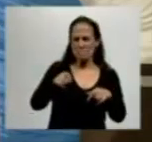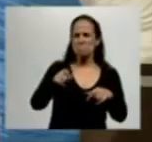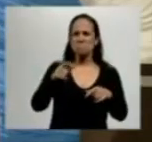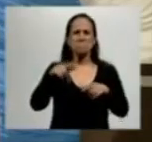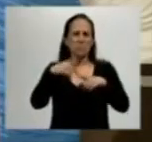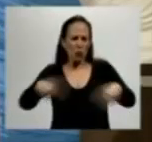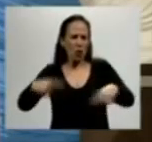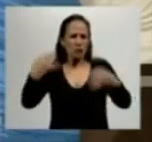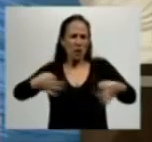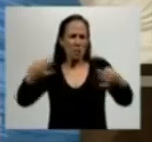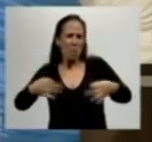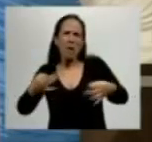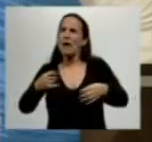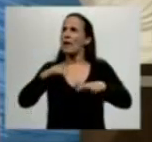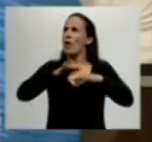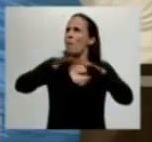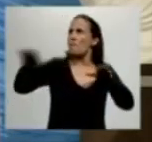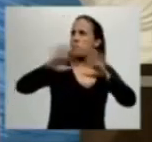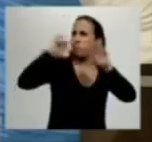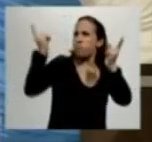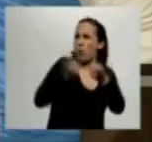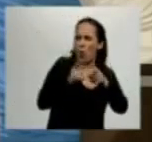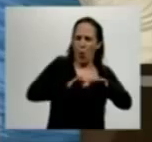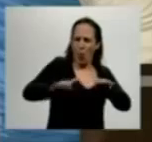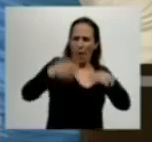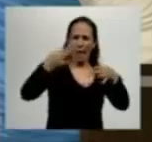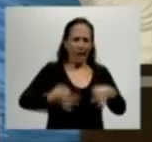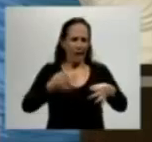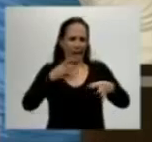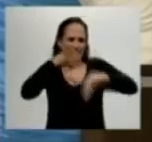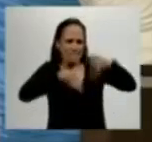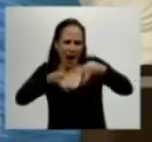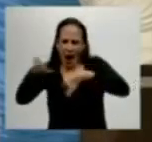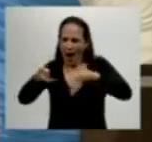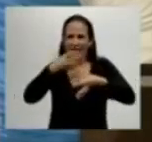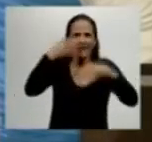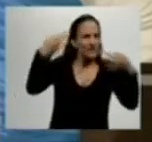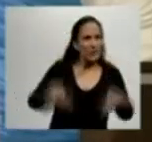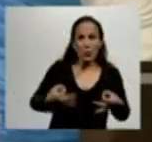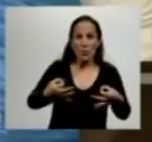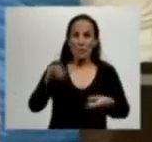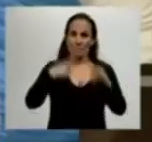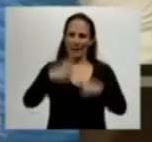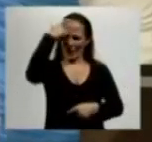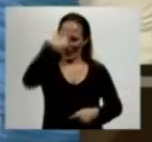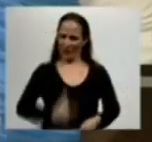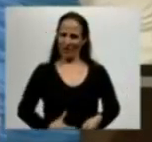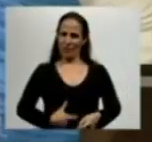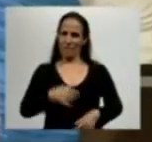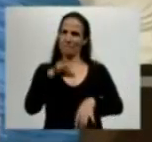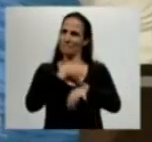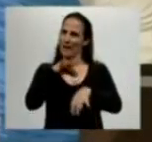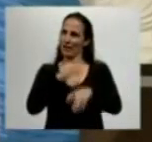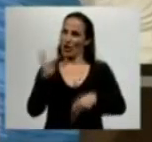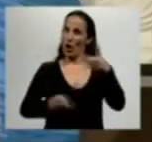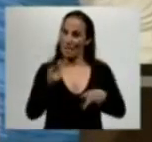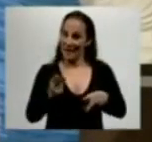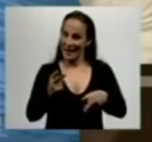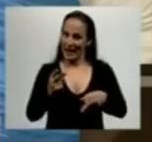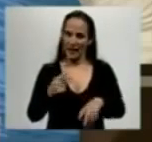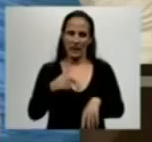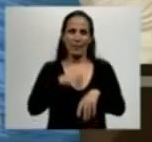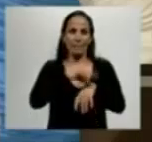los mejores instrumentos, el mejor quirófano, las mejores camillas, los mejores aparatos, pero el que te opera es el médico. Y si el médico